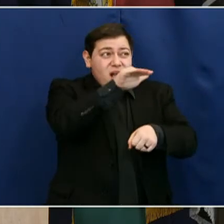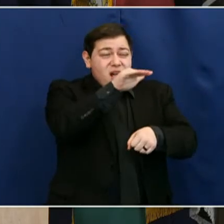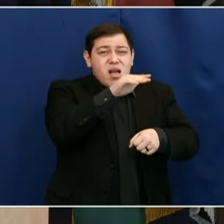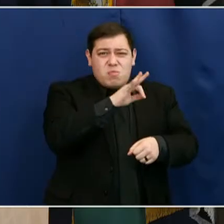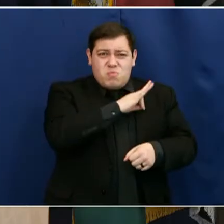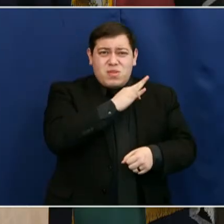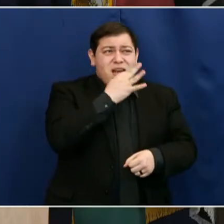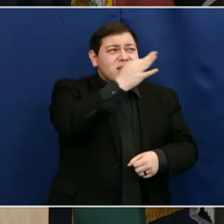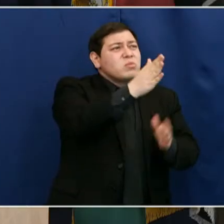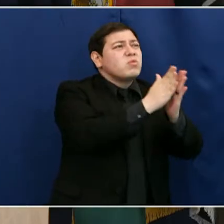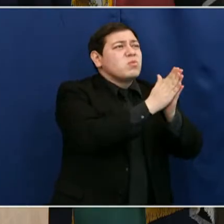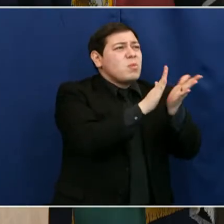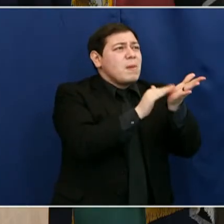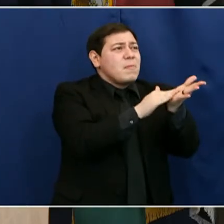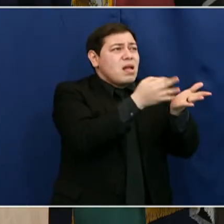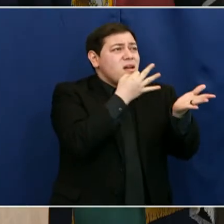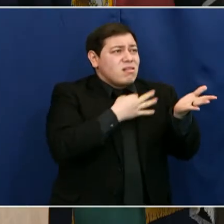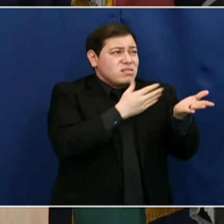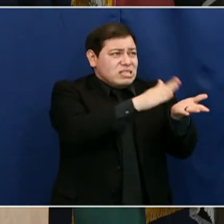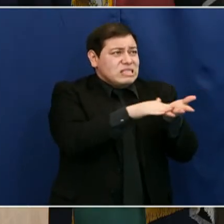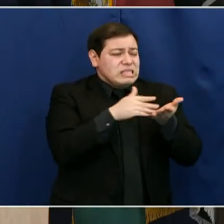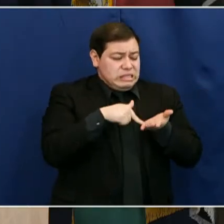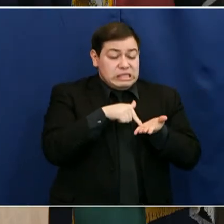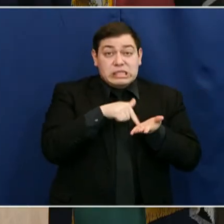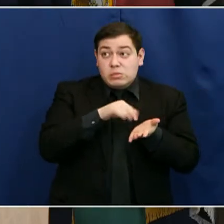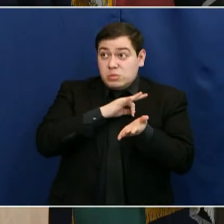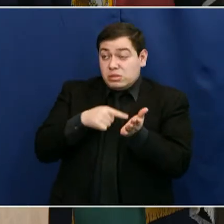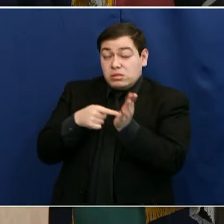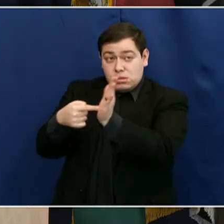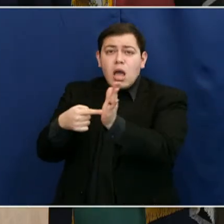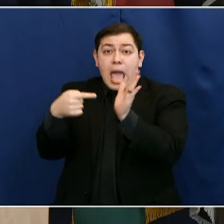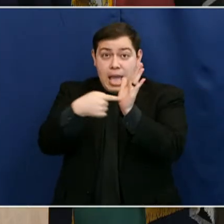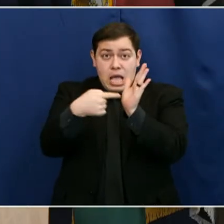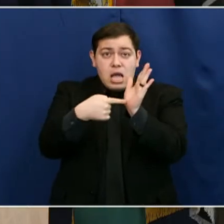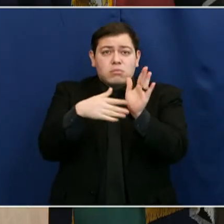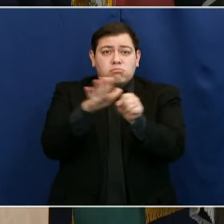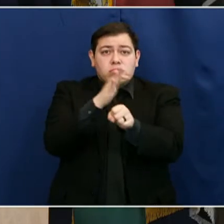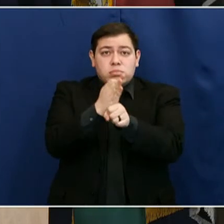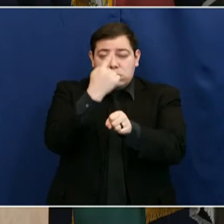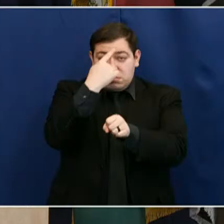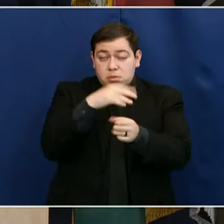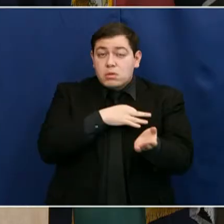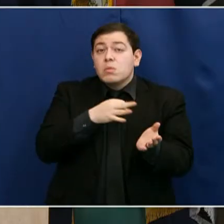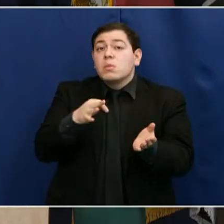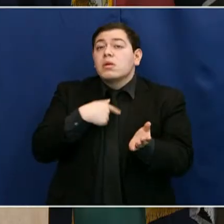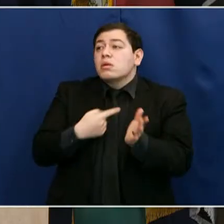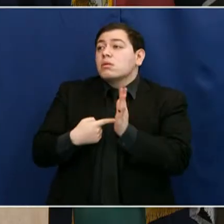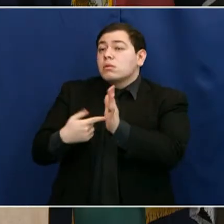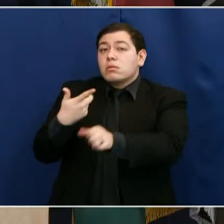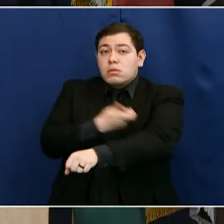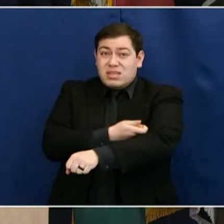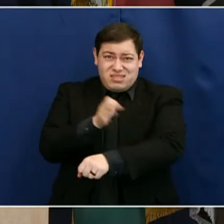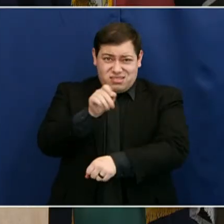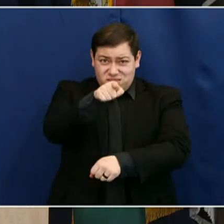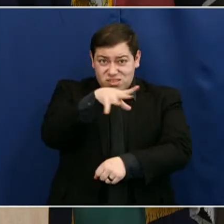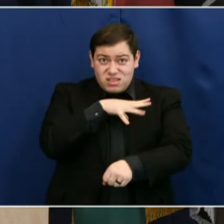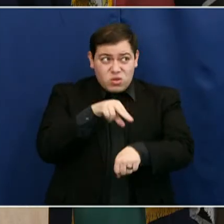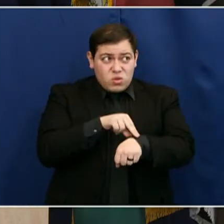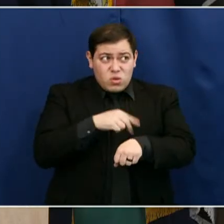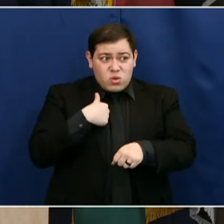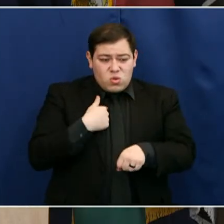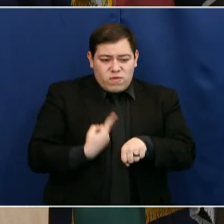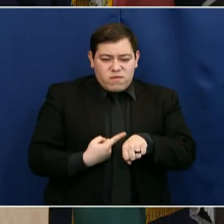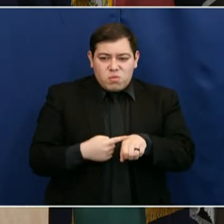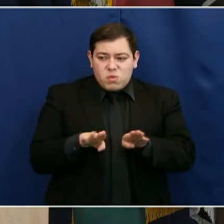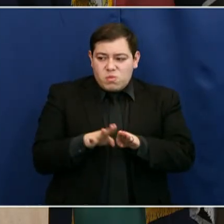salud, esos son los documentos que pueden llevar. Si no tienen un médico que pueda responder porque tengan alguna enfermedad, porque no tienen un médico de